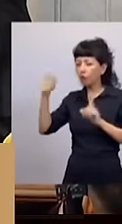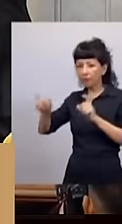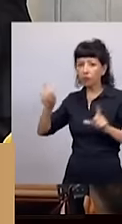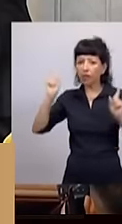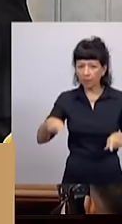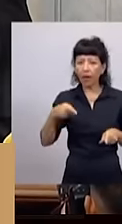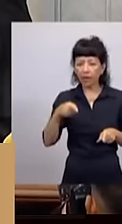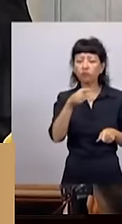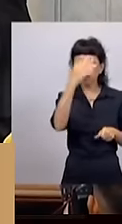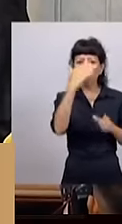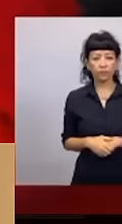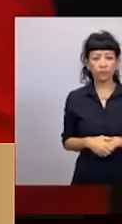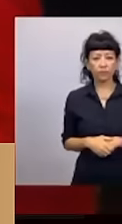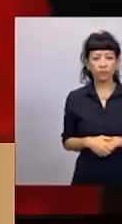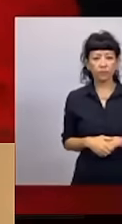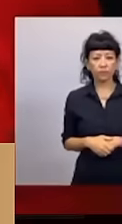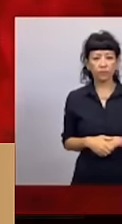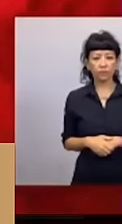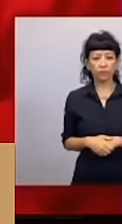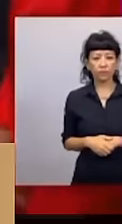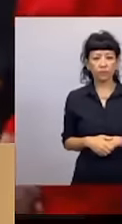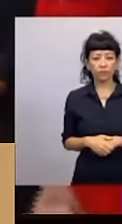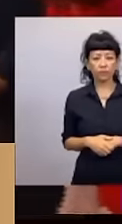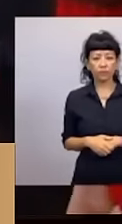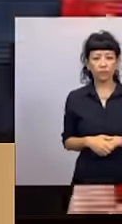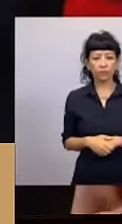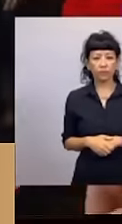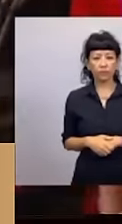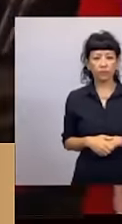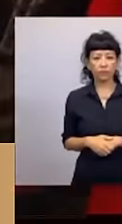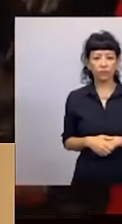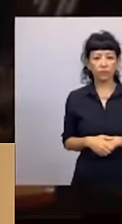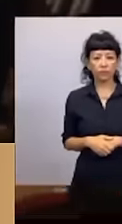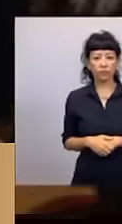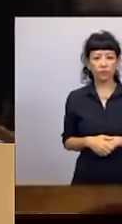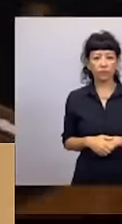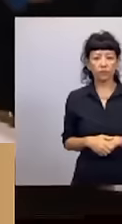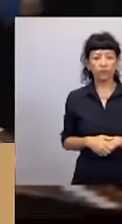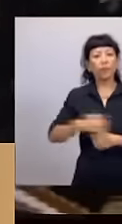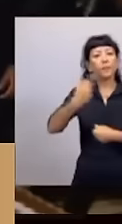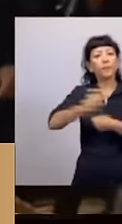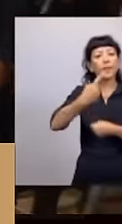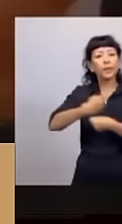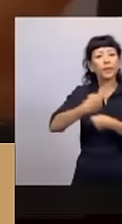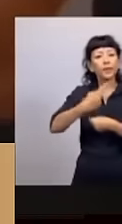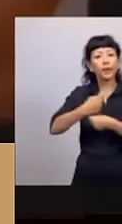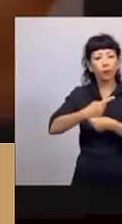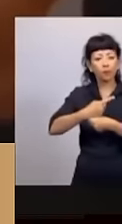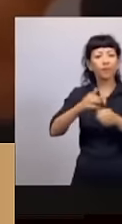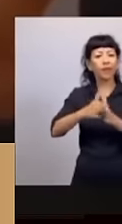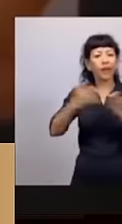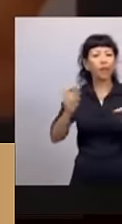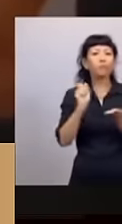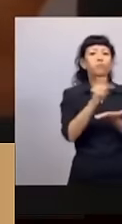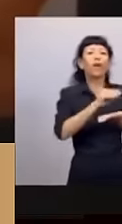así. Creo que debemos mirar muy atentamente ese modelo, porque incluso podríamos importarlo